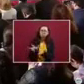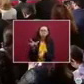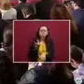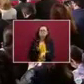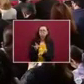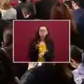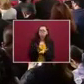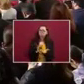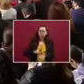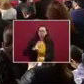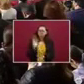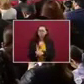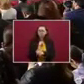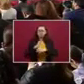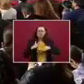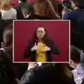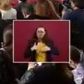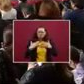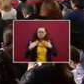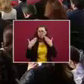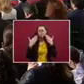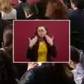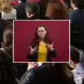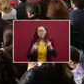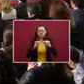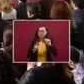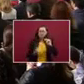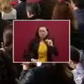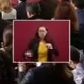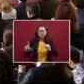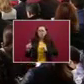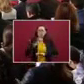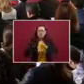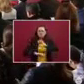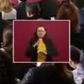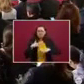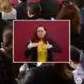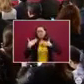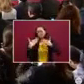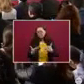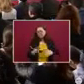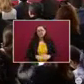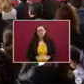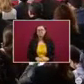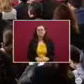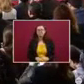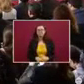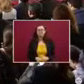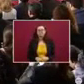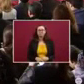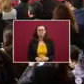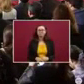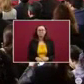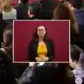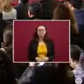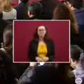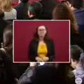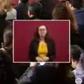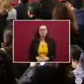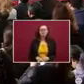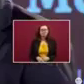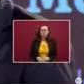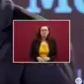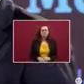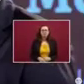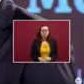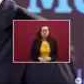y que me apoyan y que están con nosotros. Eso, bueno, es un derechazo, no en balde esta rueda de prensa. Y